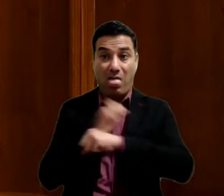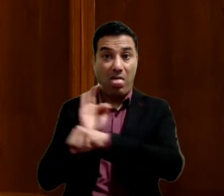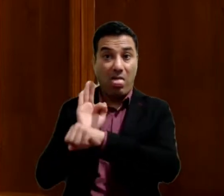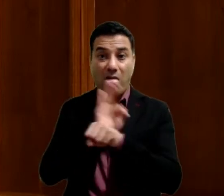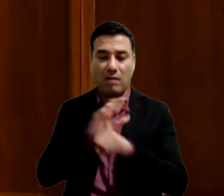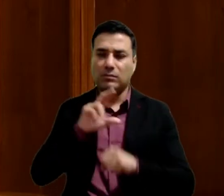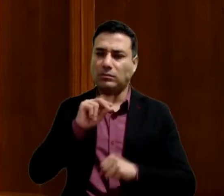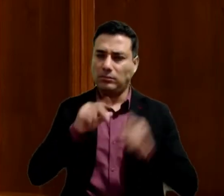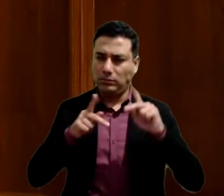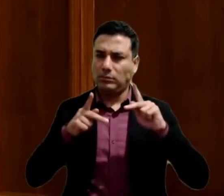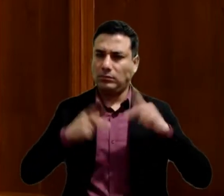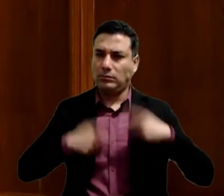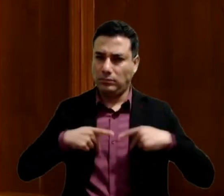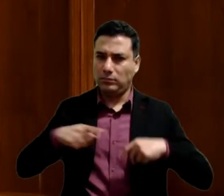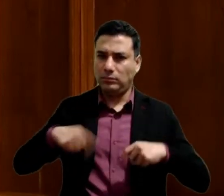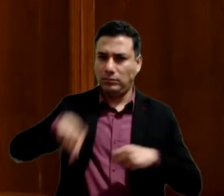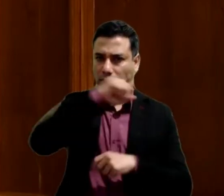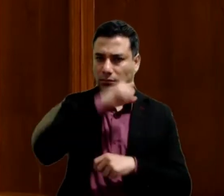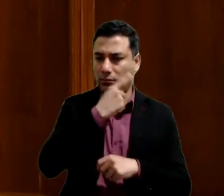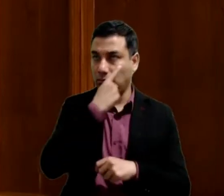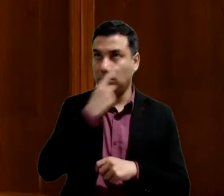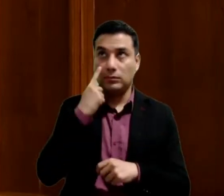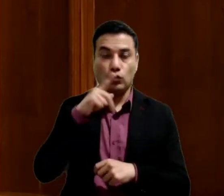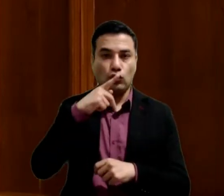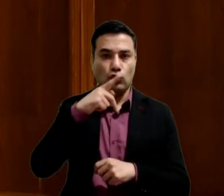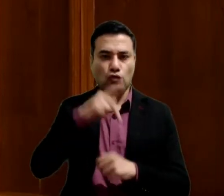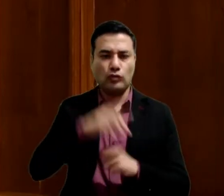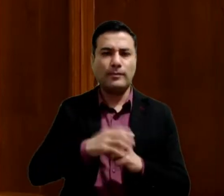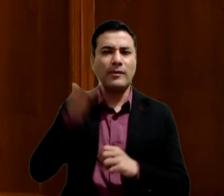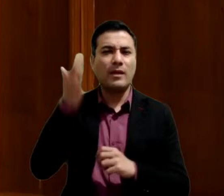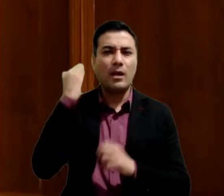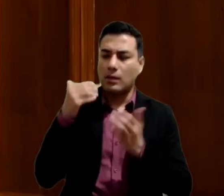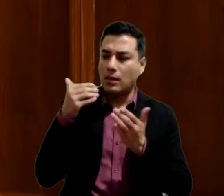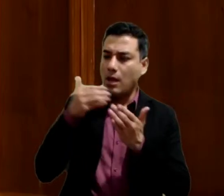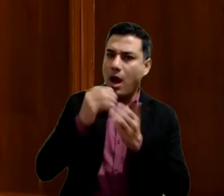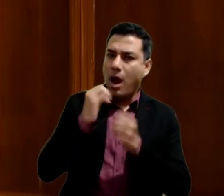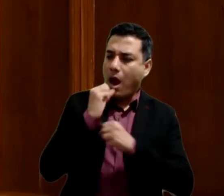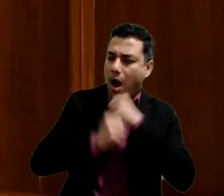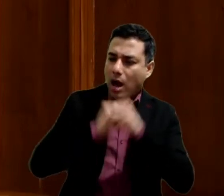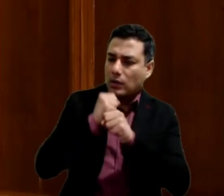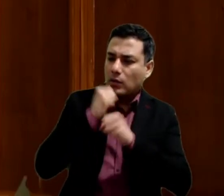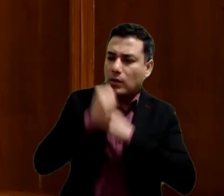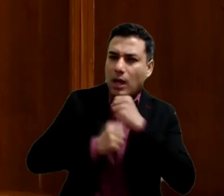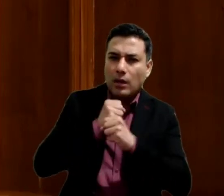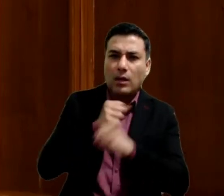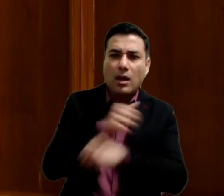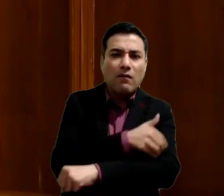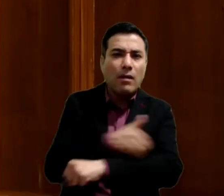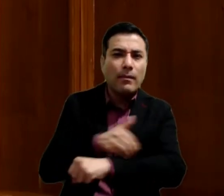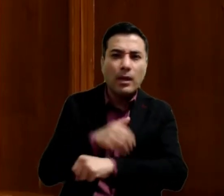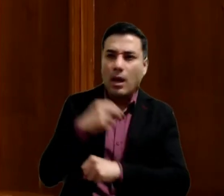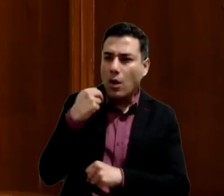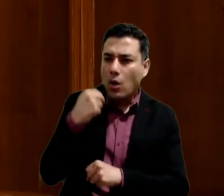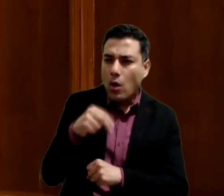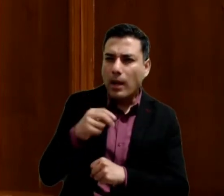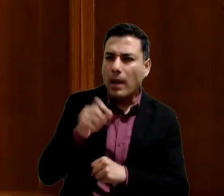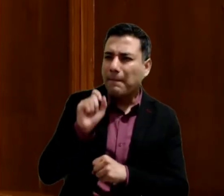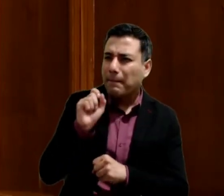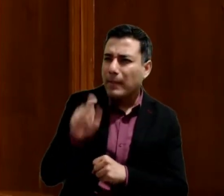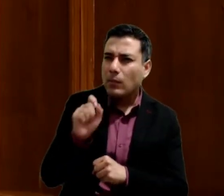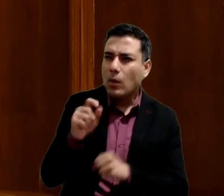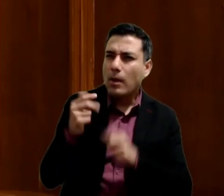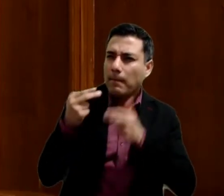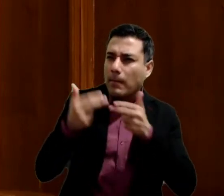pueblo. Por décadas vimos cómo los mismos apellidos dominaban la política, cómo los